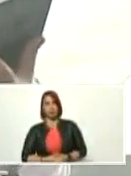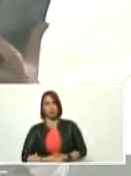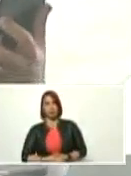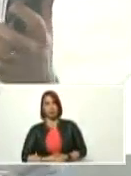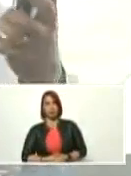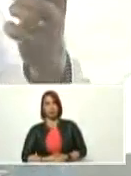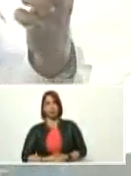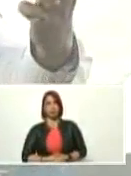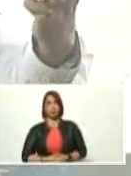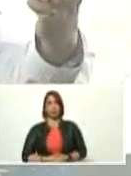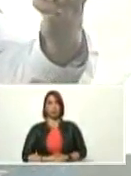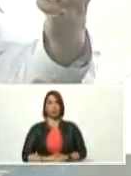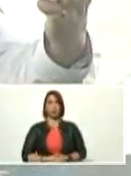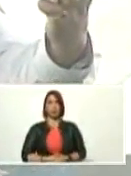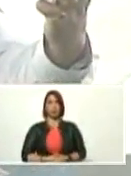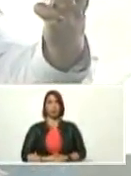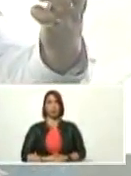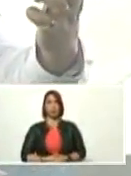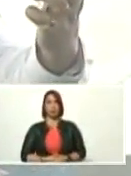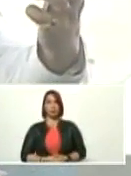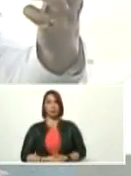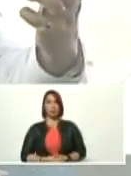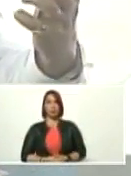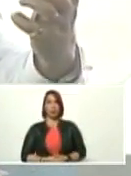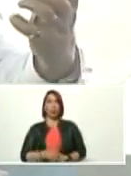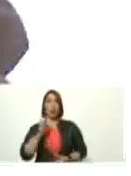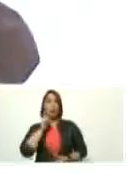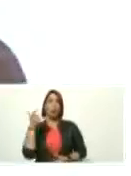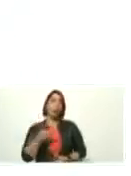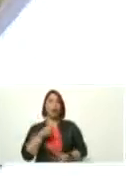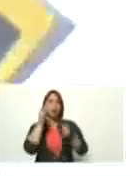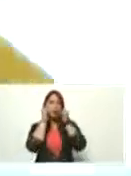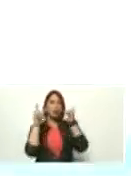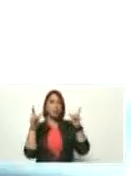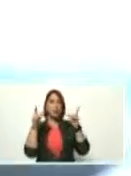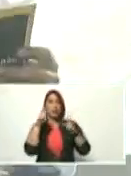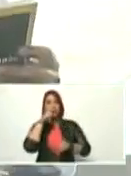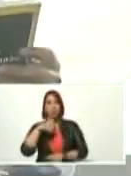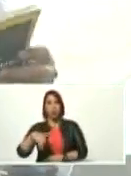De Moisés Peralta, el guarenazo, despertar de un pueblo.